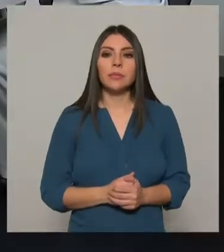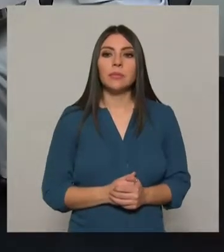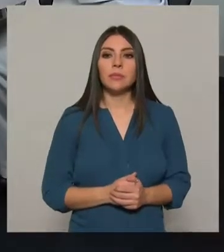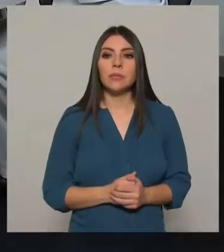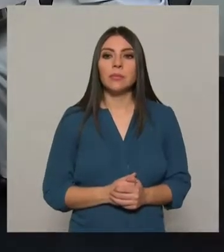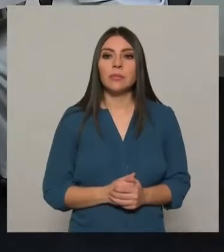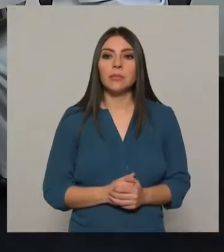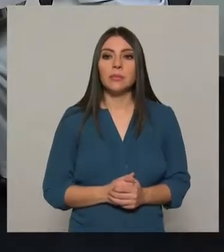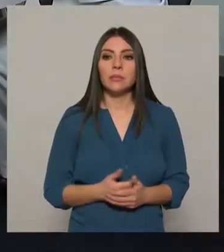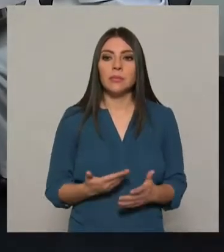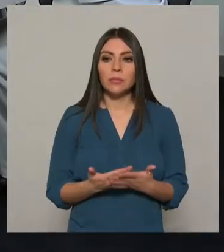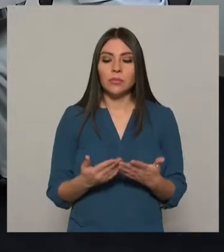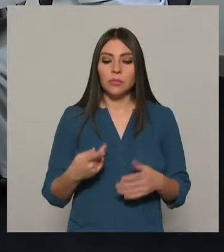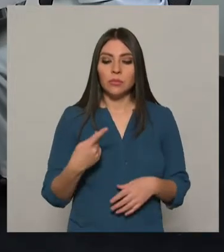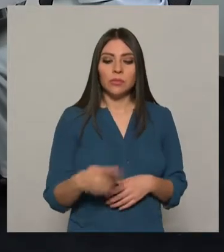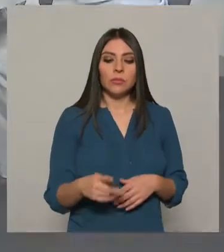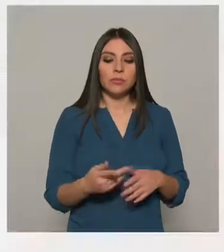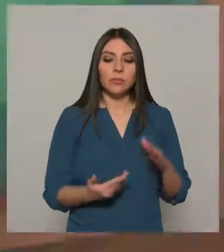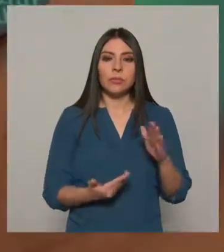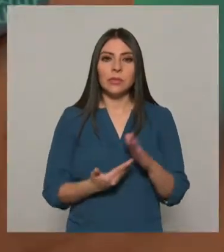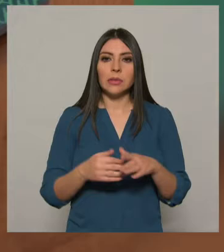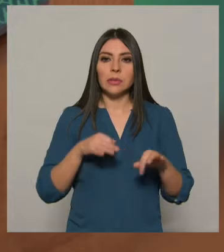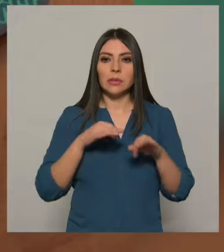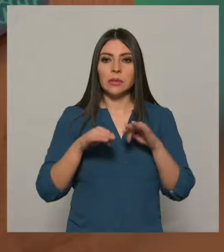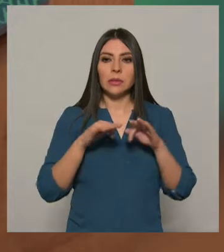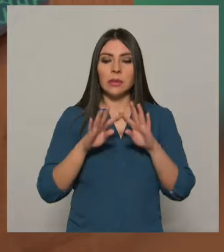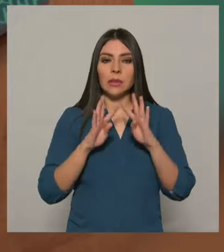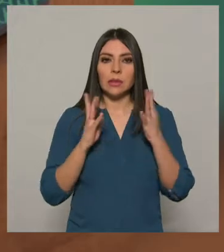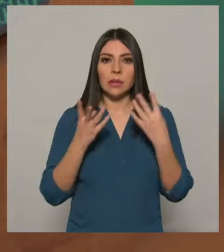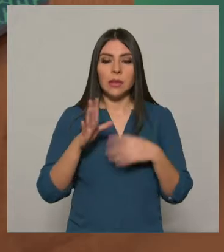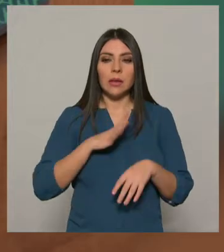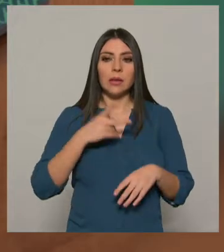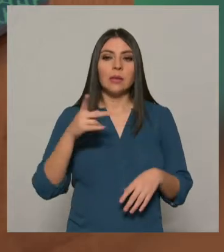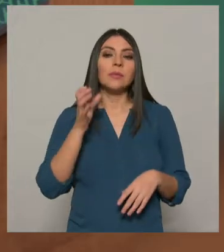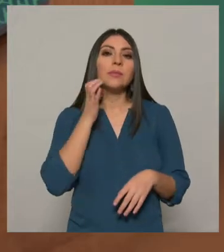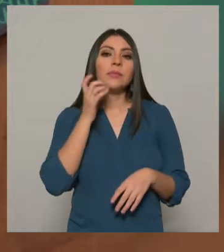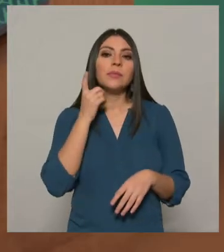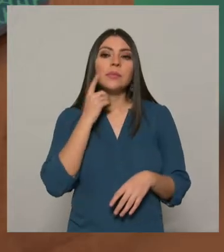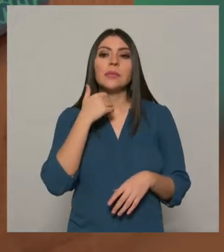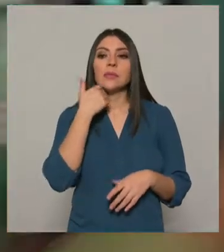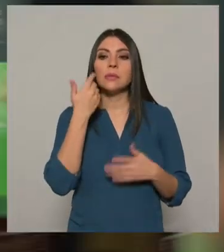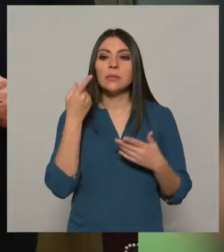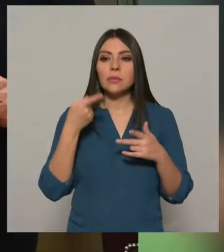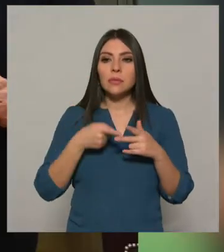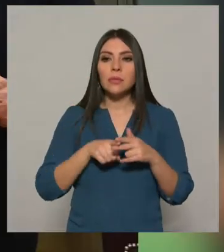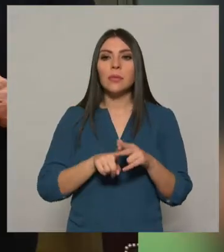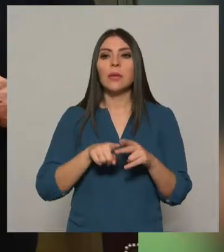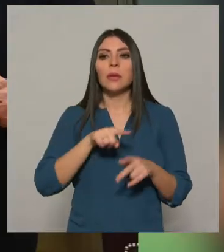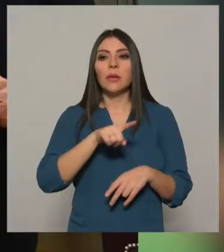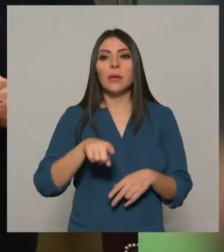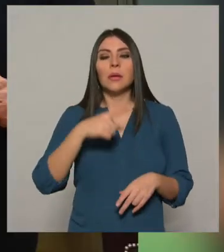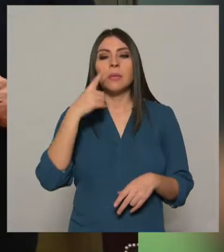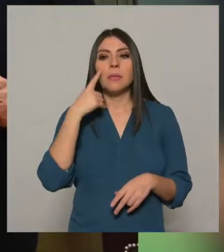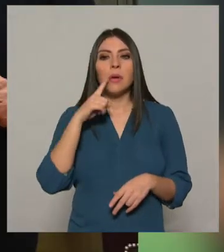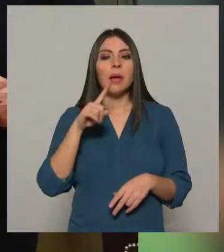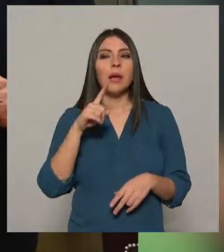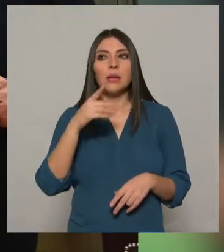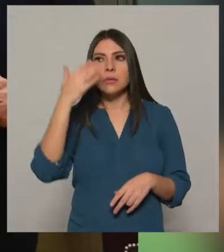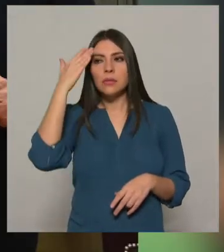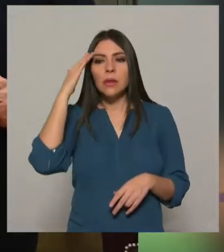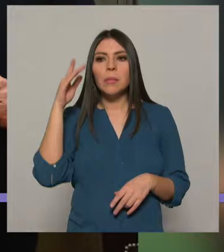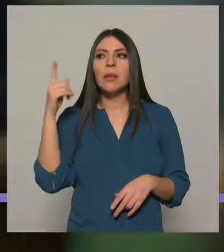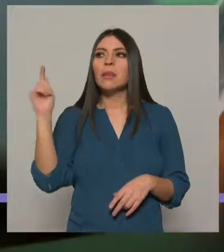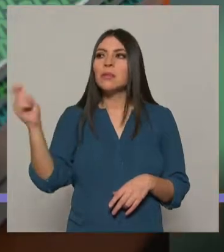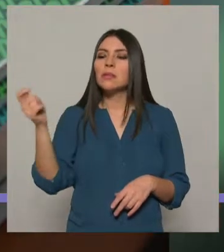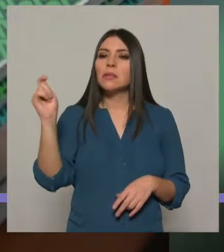mesa de trabajo que tendremos en el Pleno del Congreso, aperturar también la posibilidad de escuchar el posicionamiento de las diversas